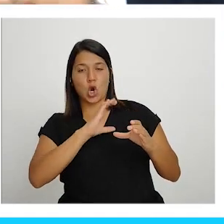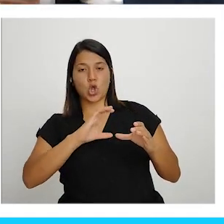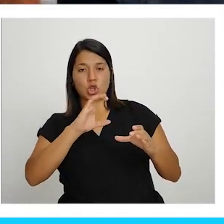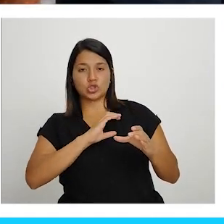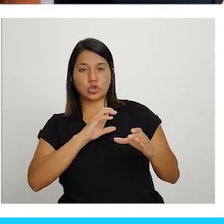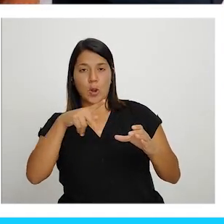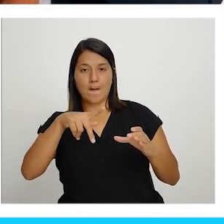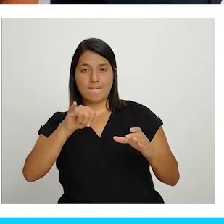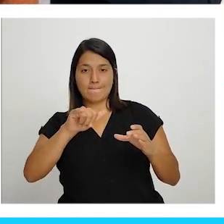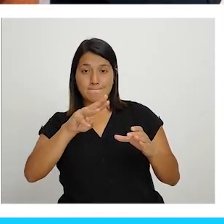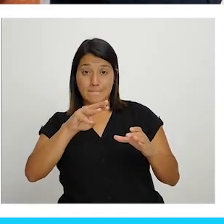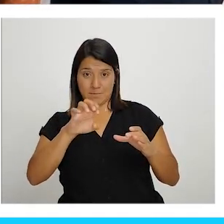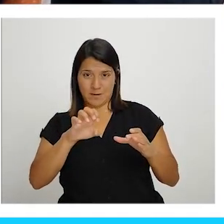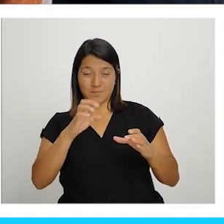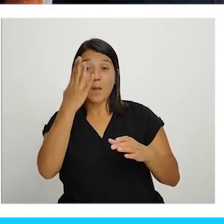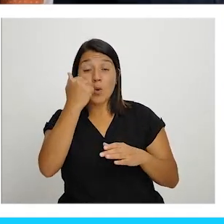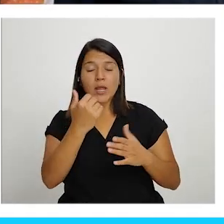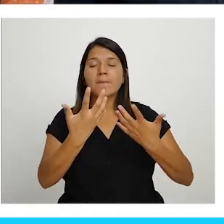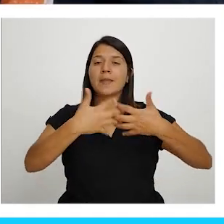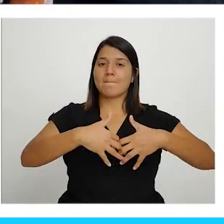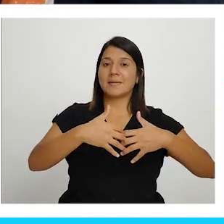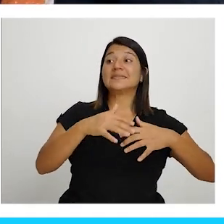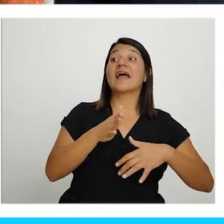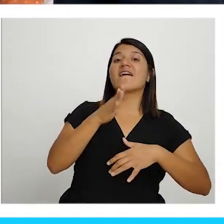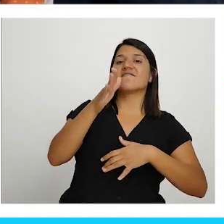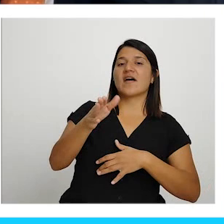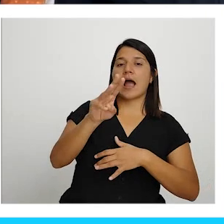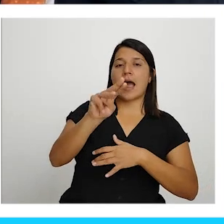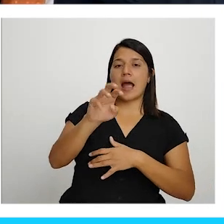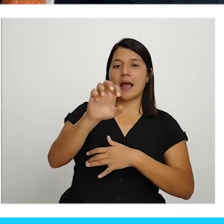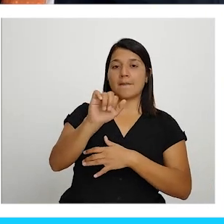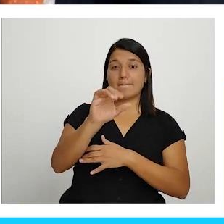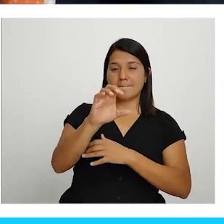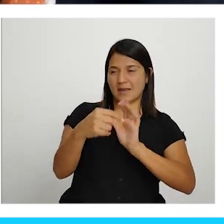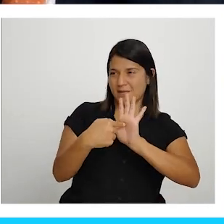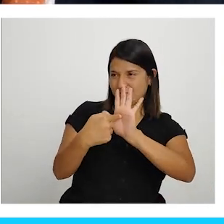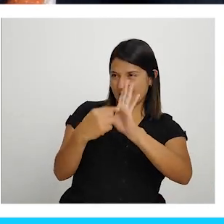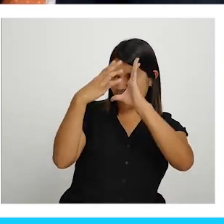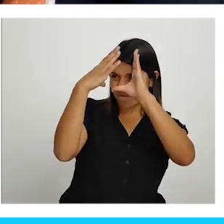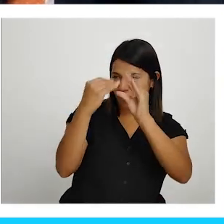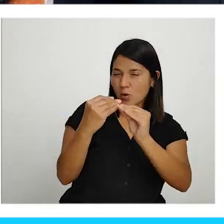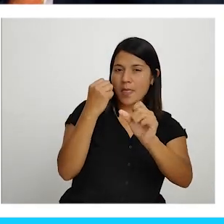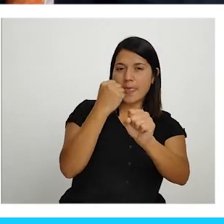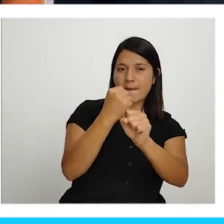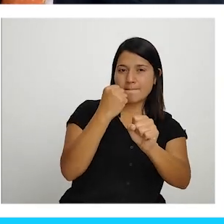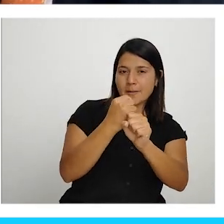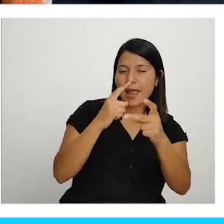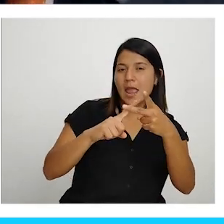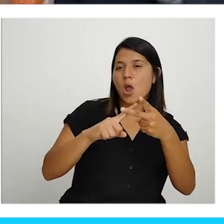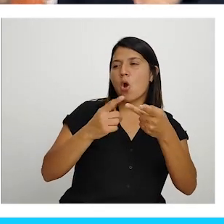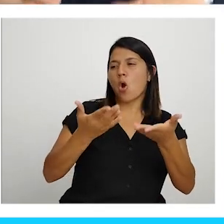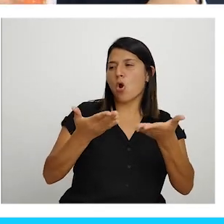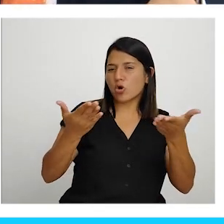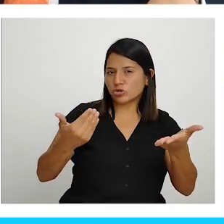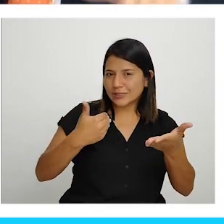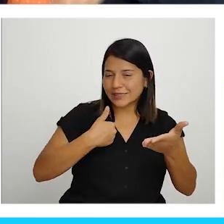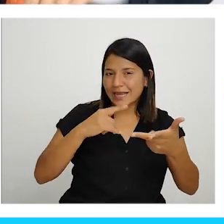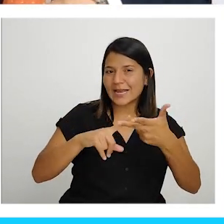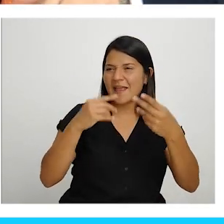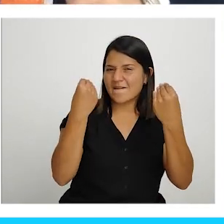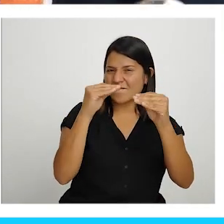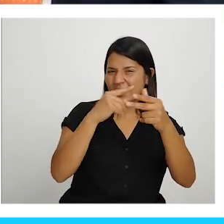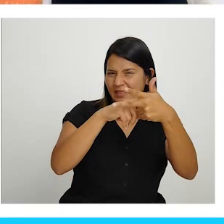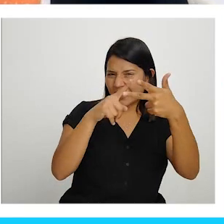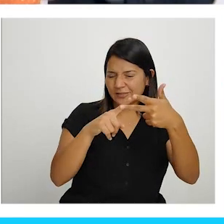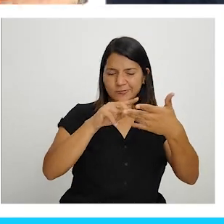empresas van, le llevan al MEIC sus datos de empleo, activos y ventas, y el MEIC con una fórmula determina si son micro, pequeña,